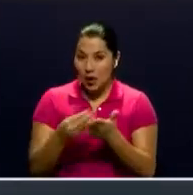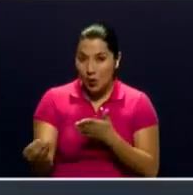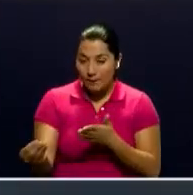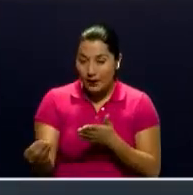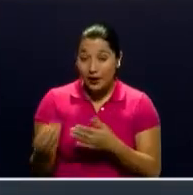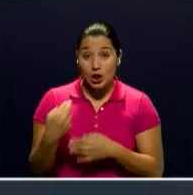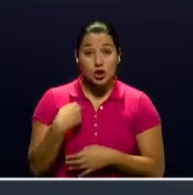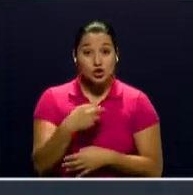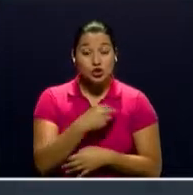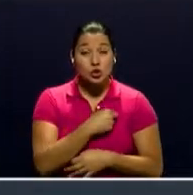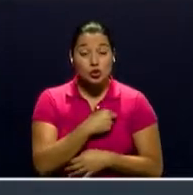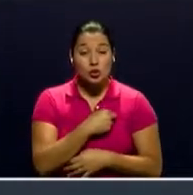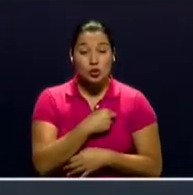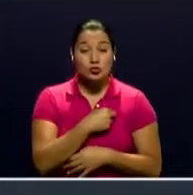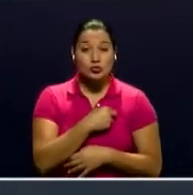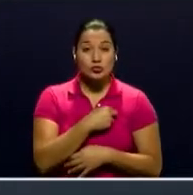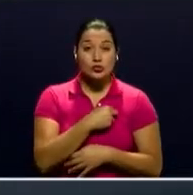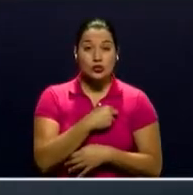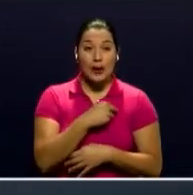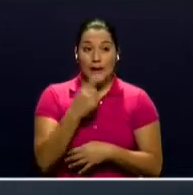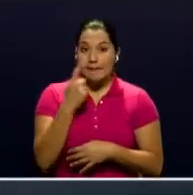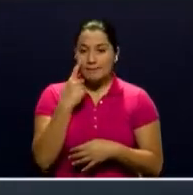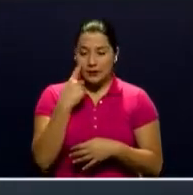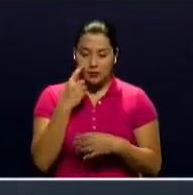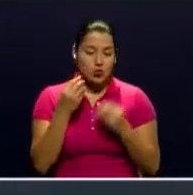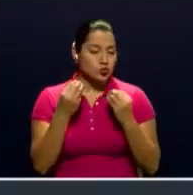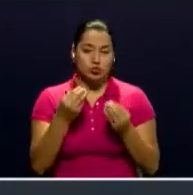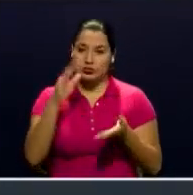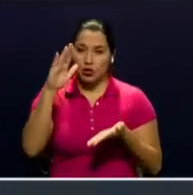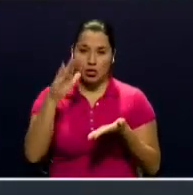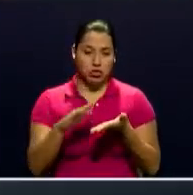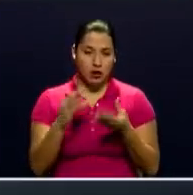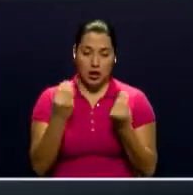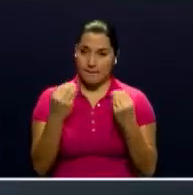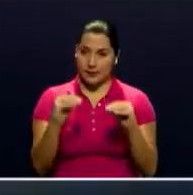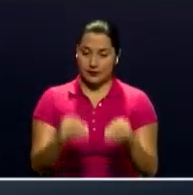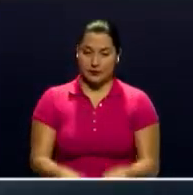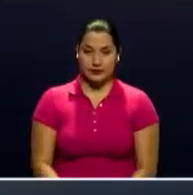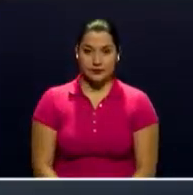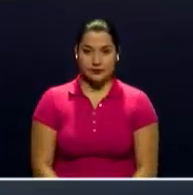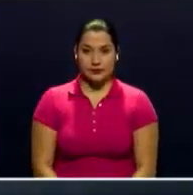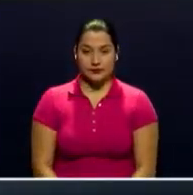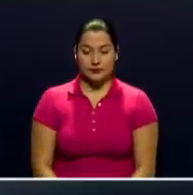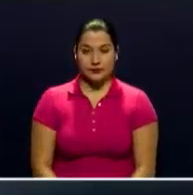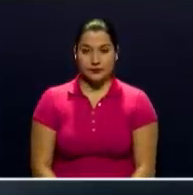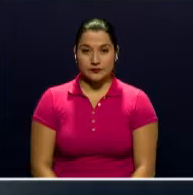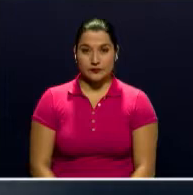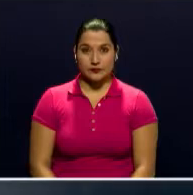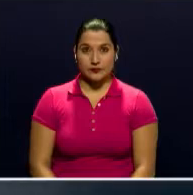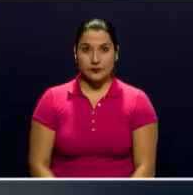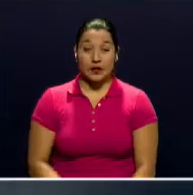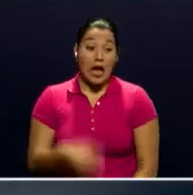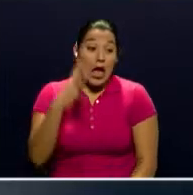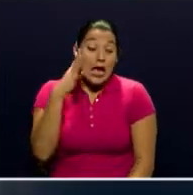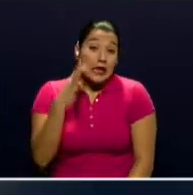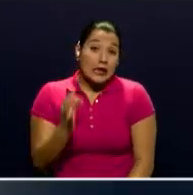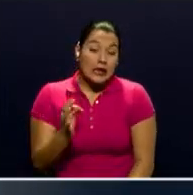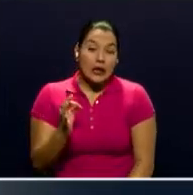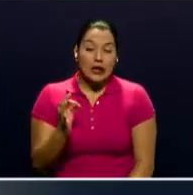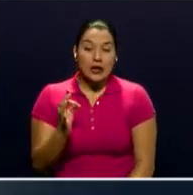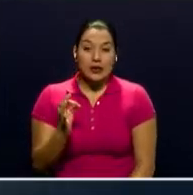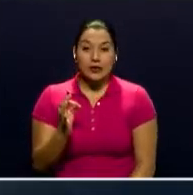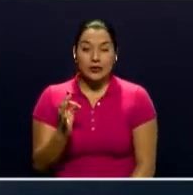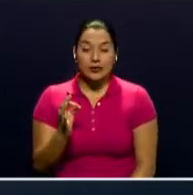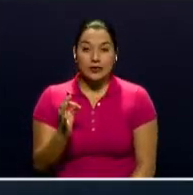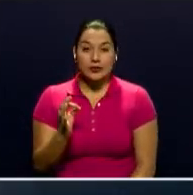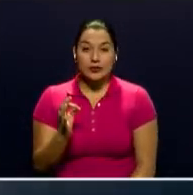Hemos visto nuestras disminuciones en las ventas considerablemente. Creo que de alguna u otra manera